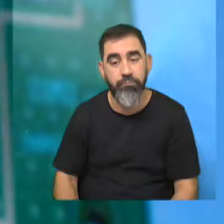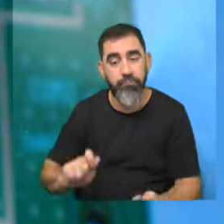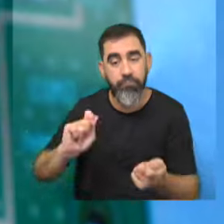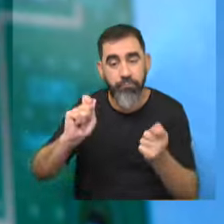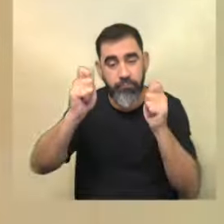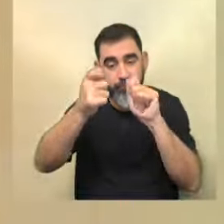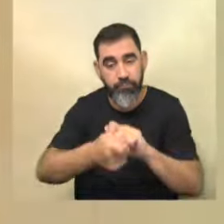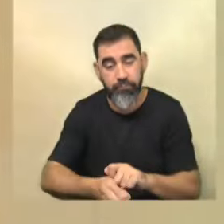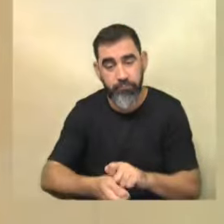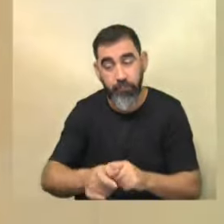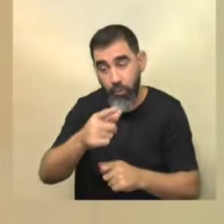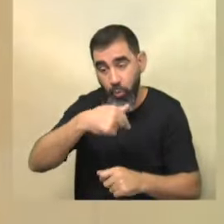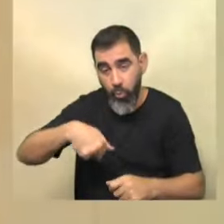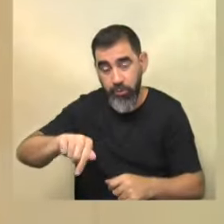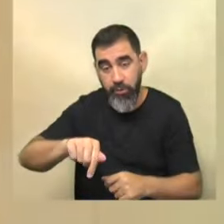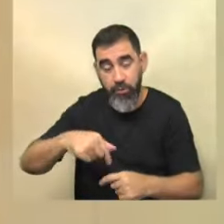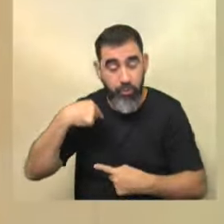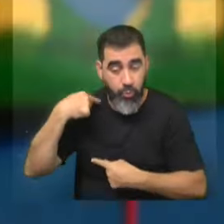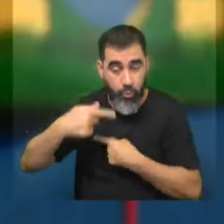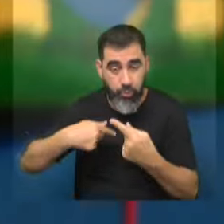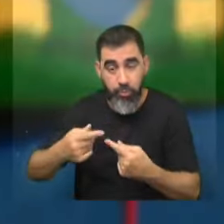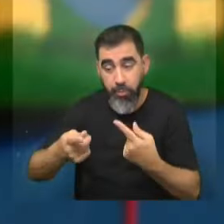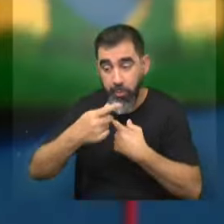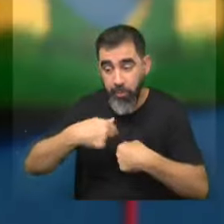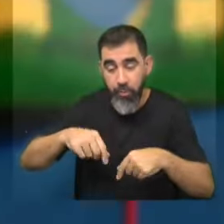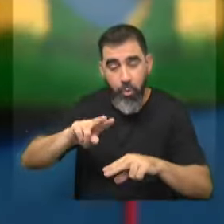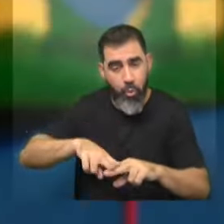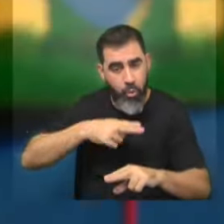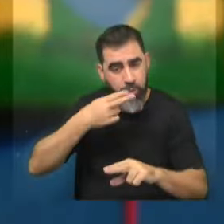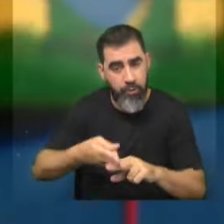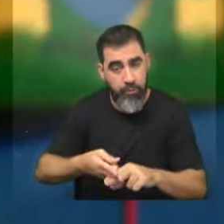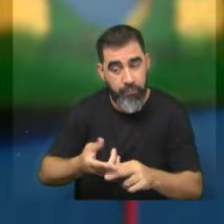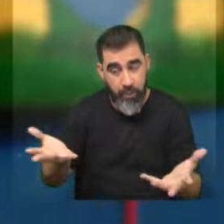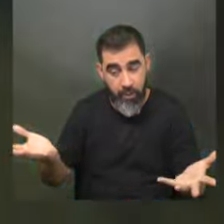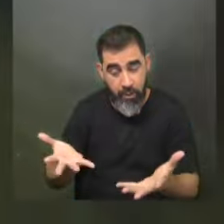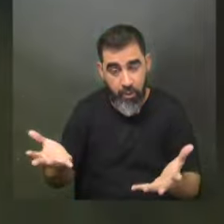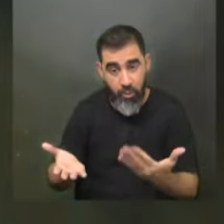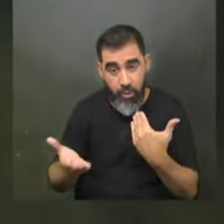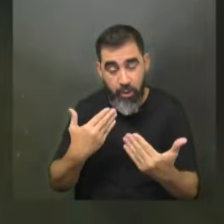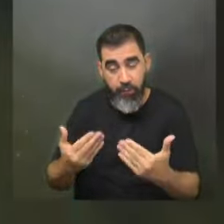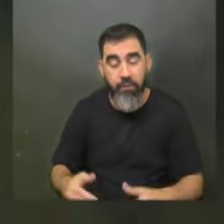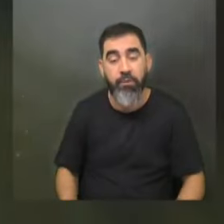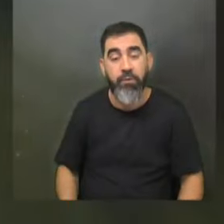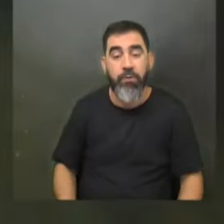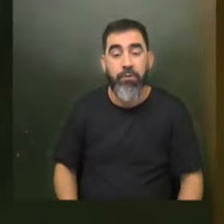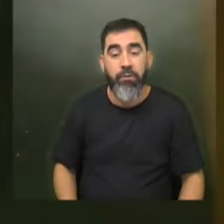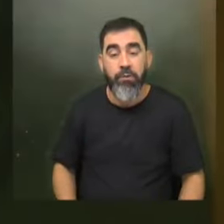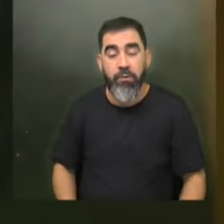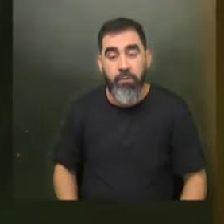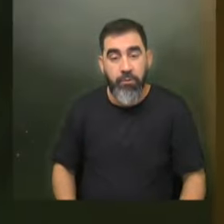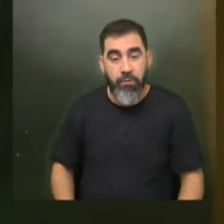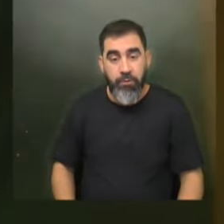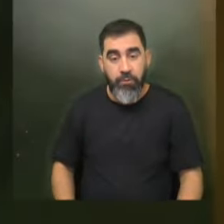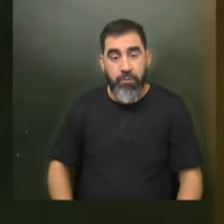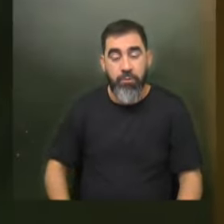que en el caso de ustedes es un continuo, pero para nosotros te vuelve a poner en el radar para seguir hablando en términos de alguna manera